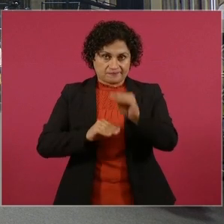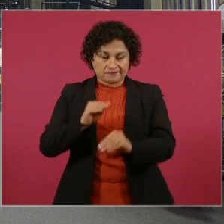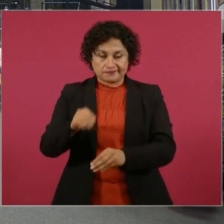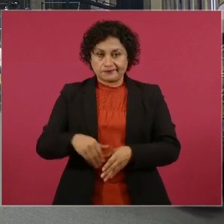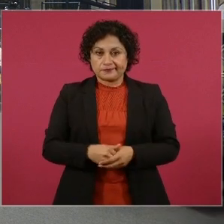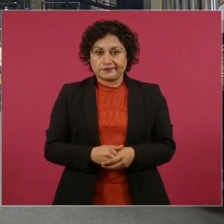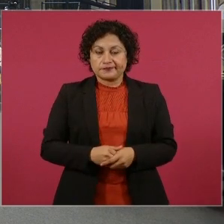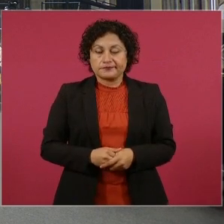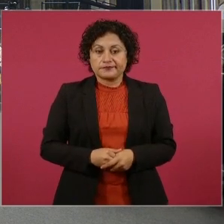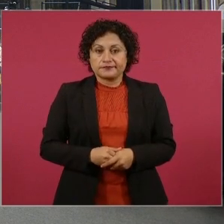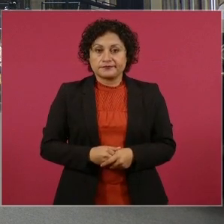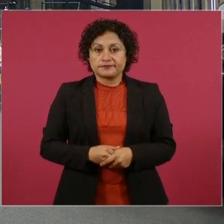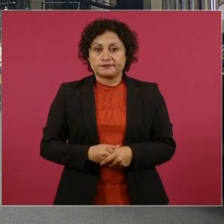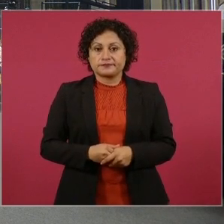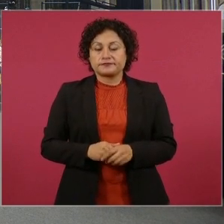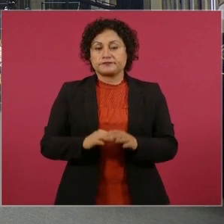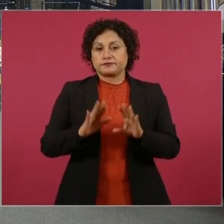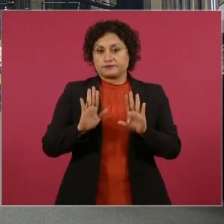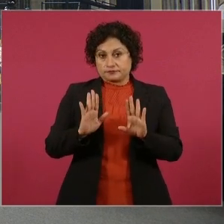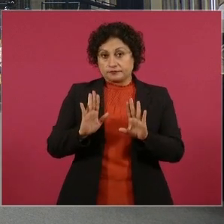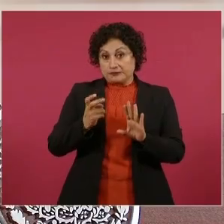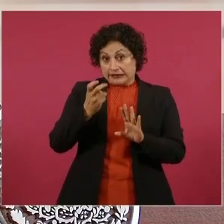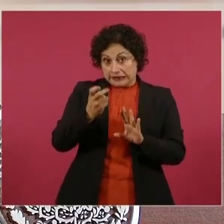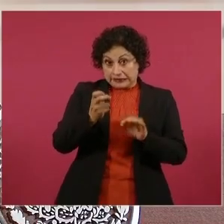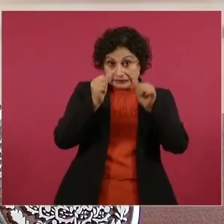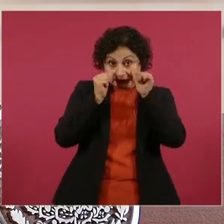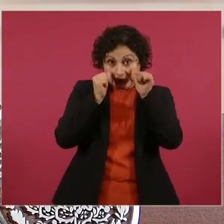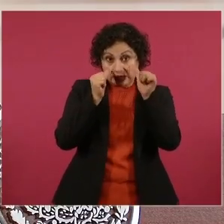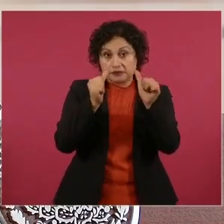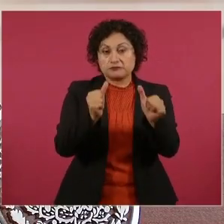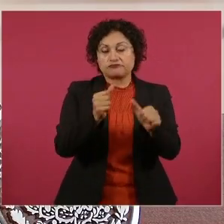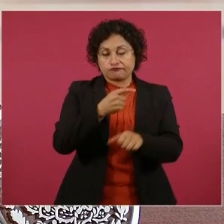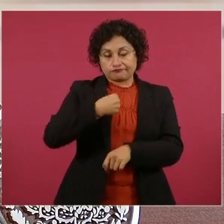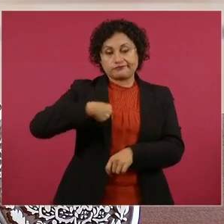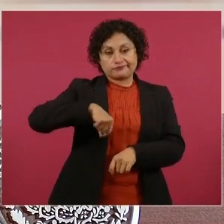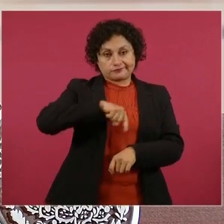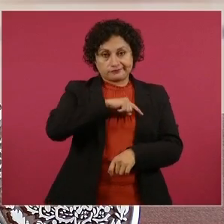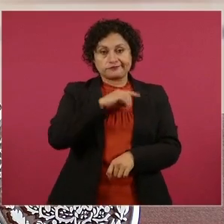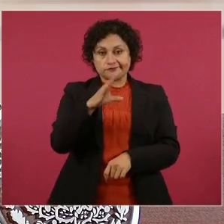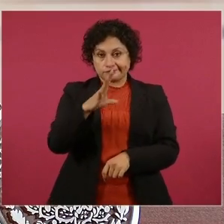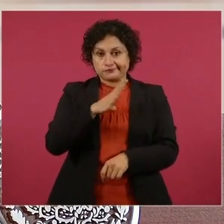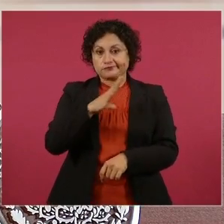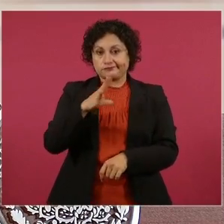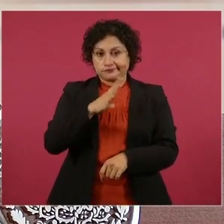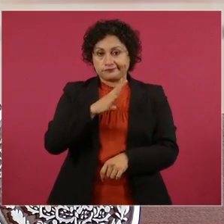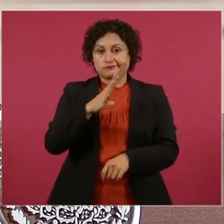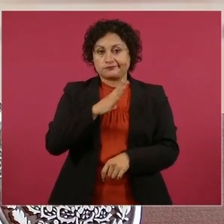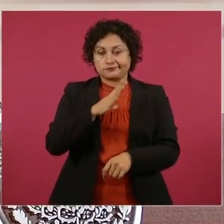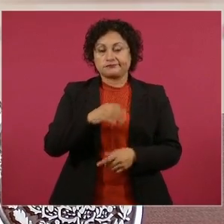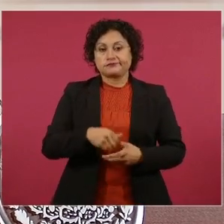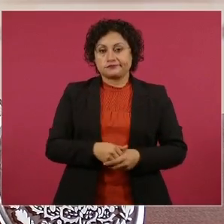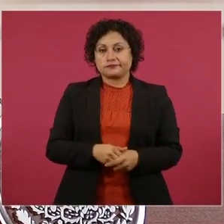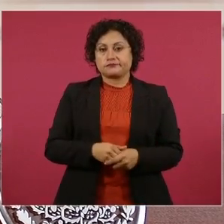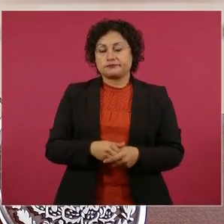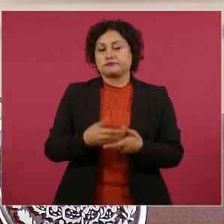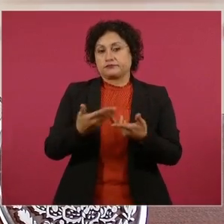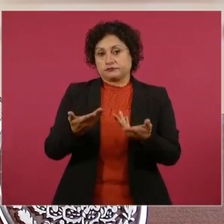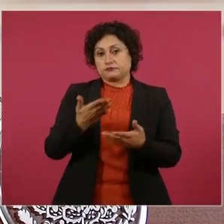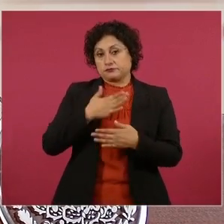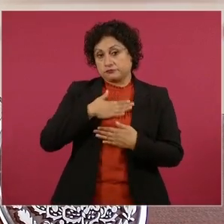automotrices pero ahí estamos Entonces sí Este puedo contestar eso no de que él está